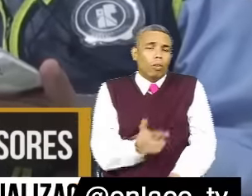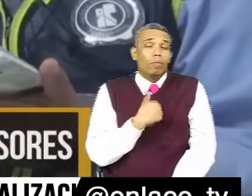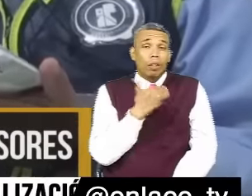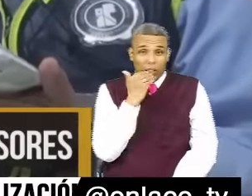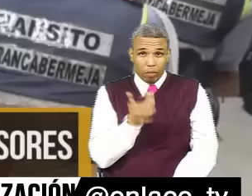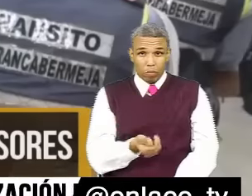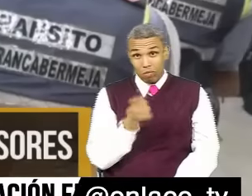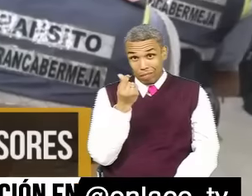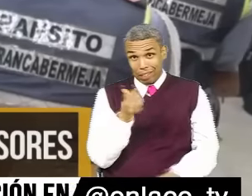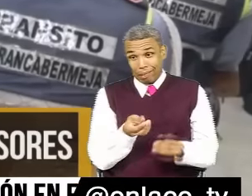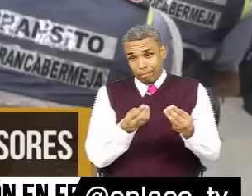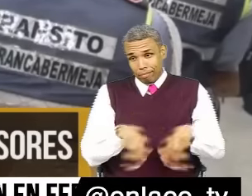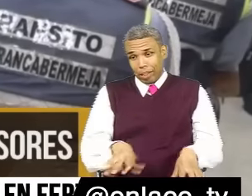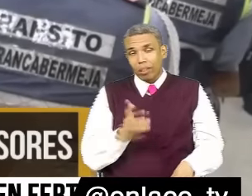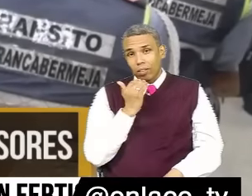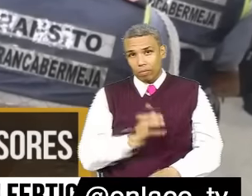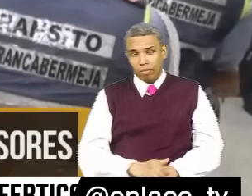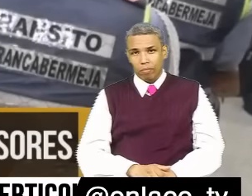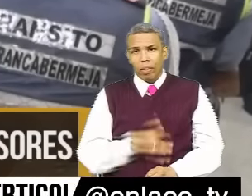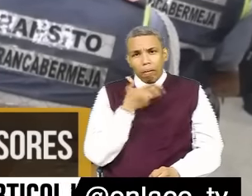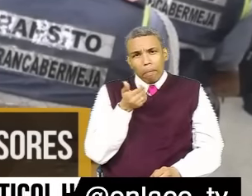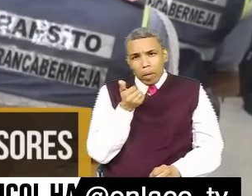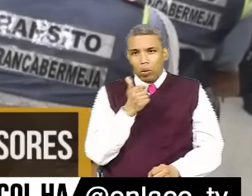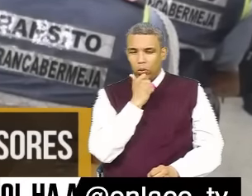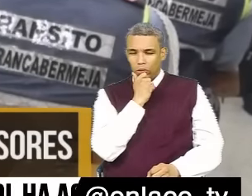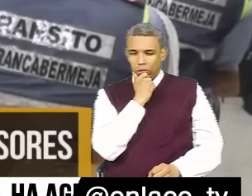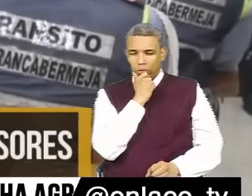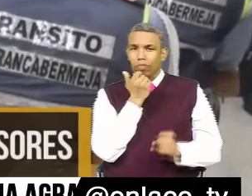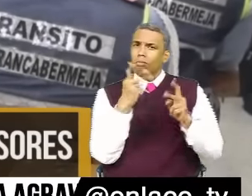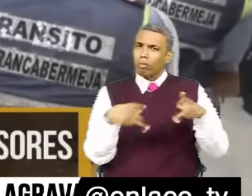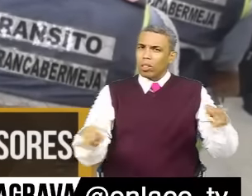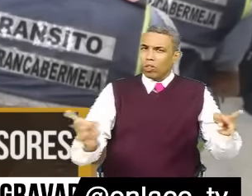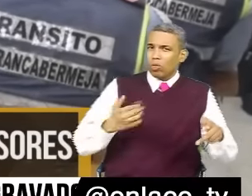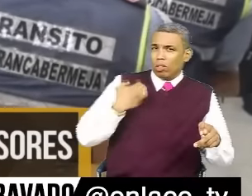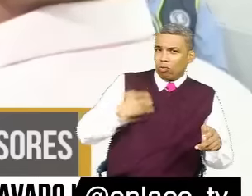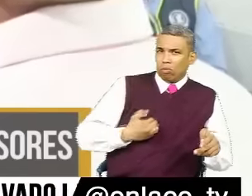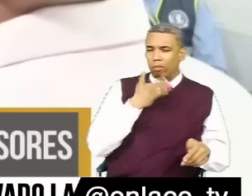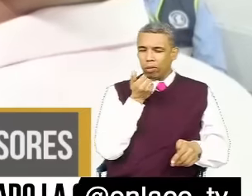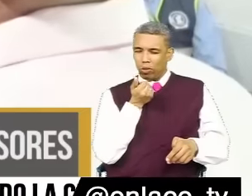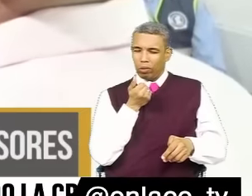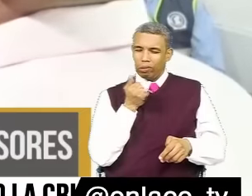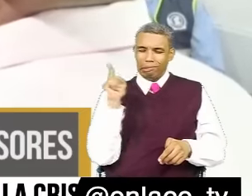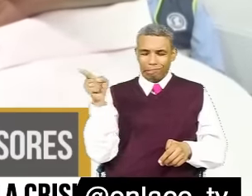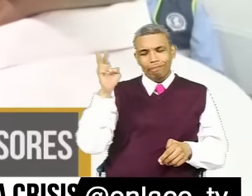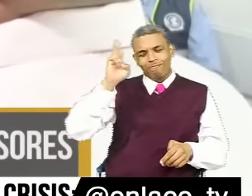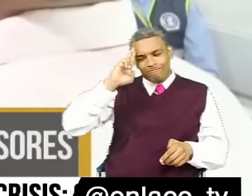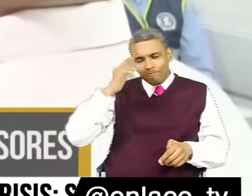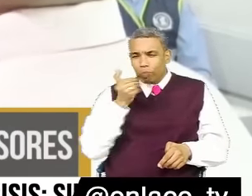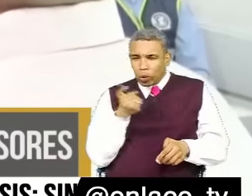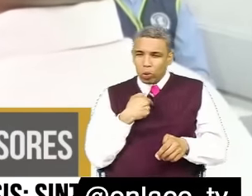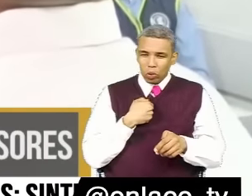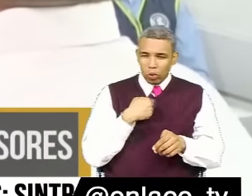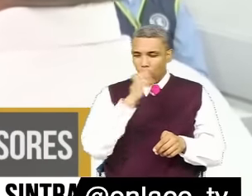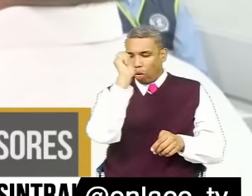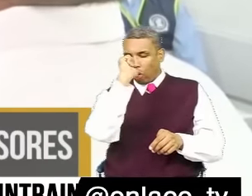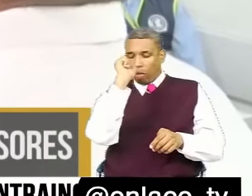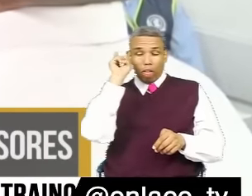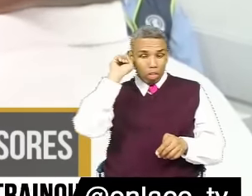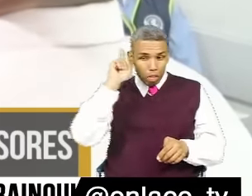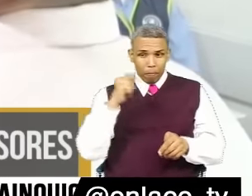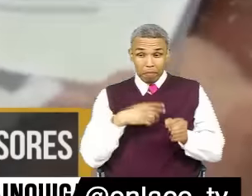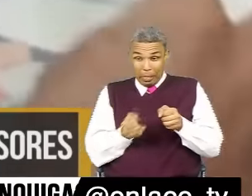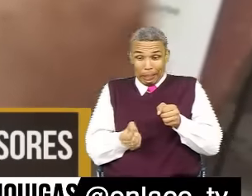con responsabilidad si es conveniente la mezcla de la gasolina con el alcohol al momento de maniobrar un vehículo, ya que la sanción económica